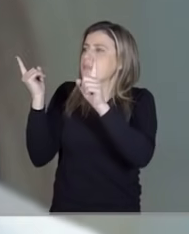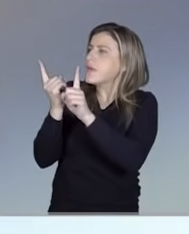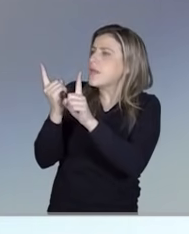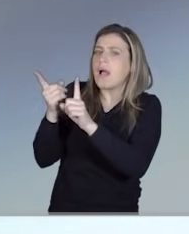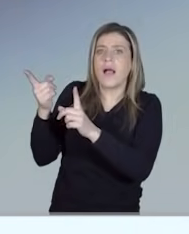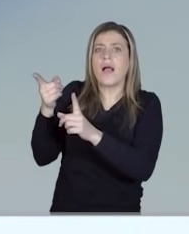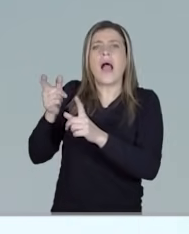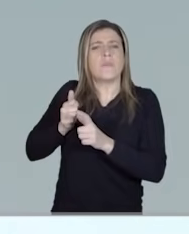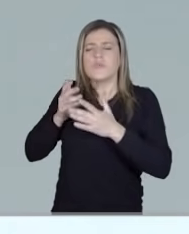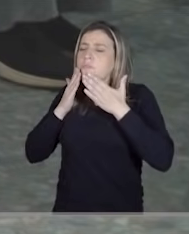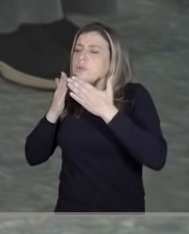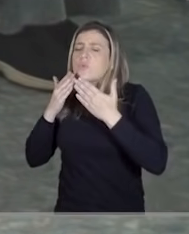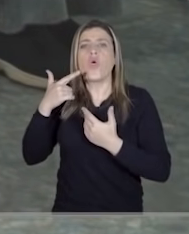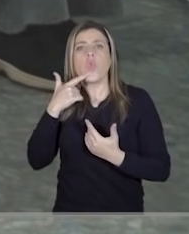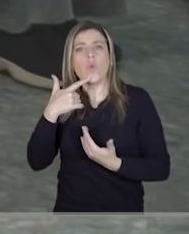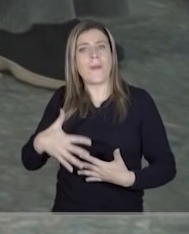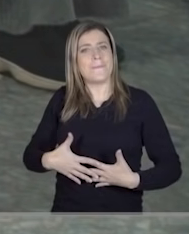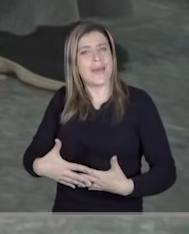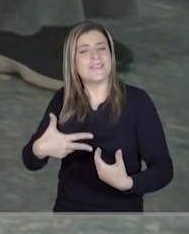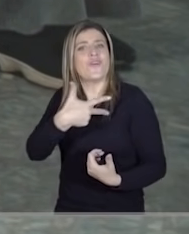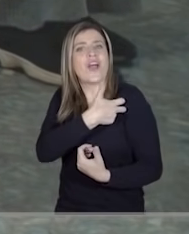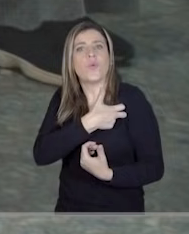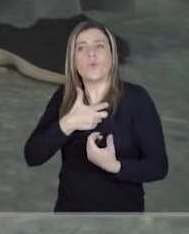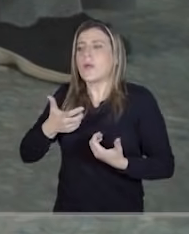doctor, doctora o a la partera todas